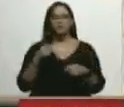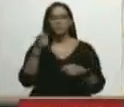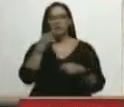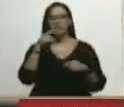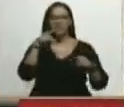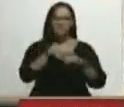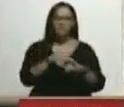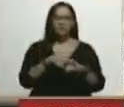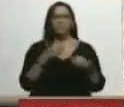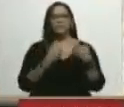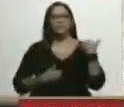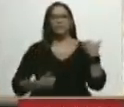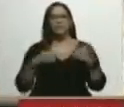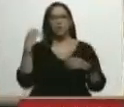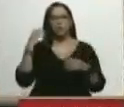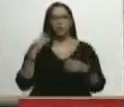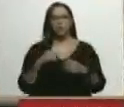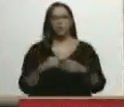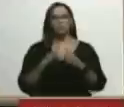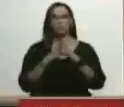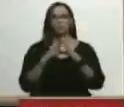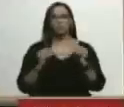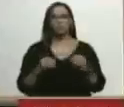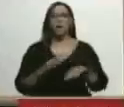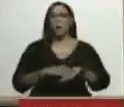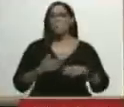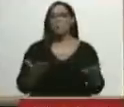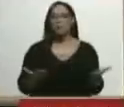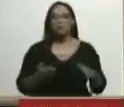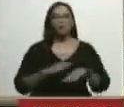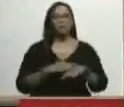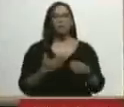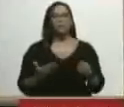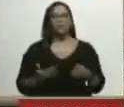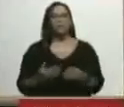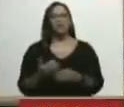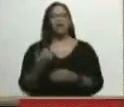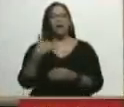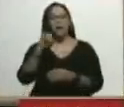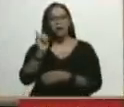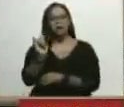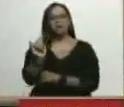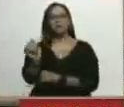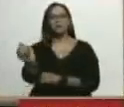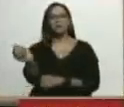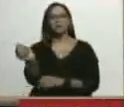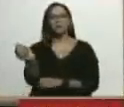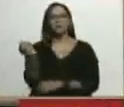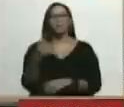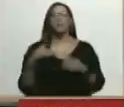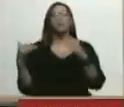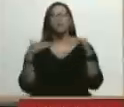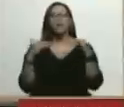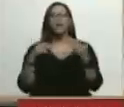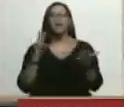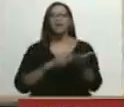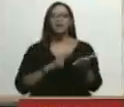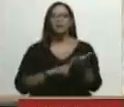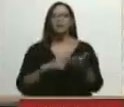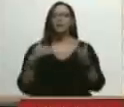presidente Petro todos y todas Ah por qué Porque ha habido una guerra Real contra